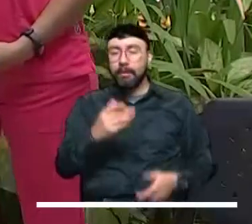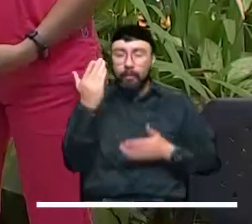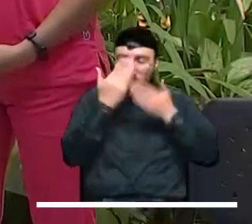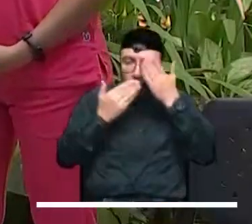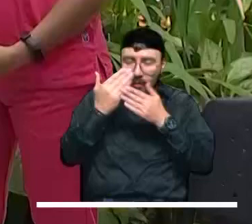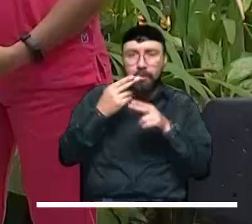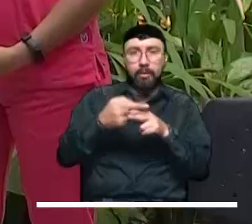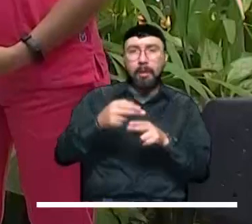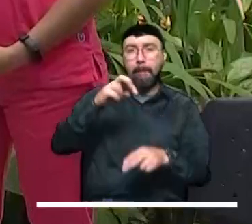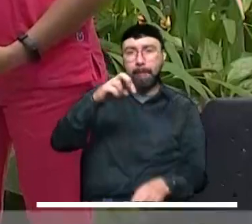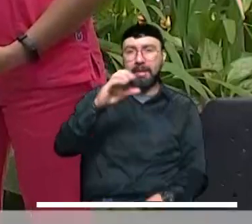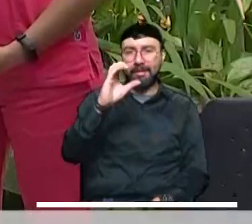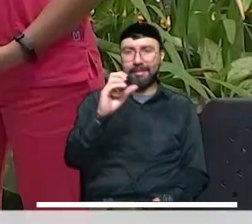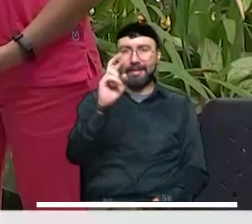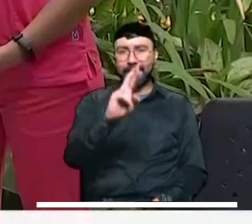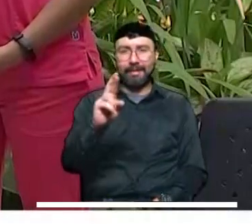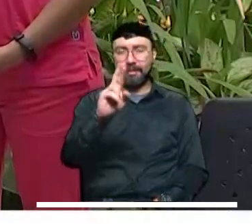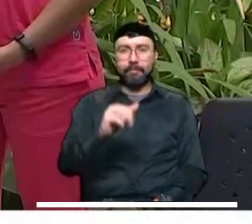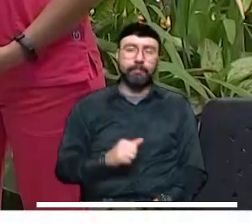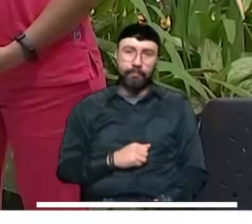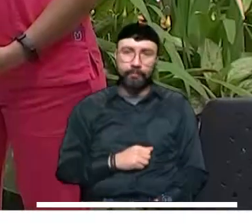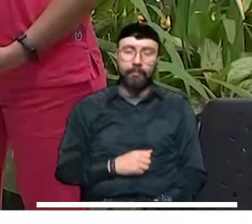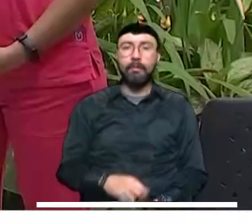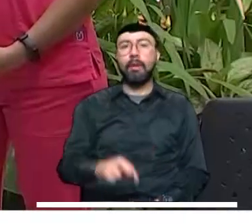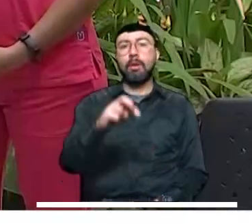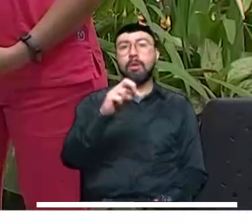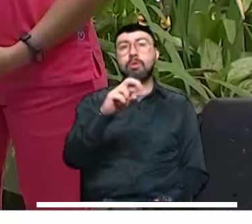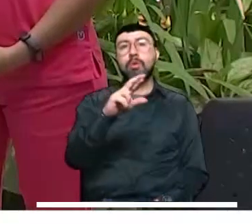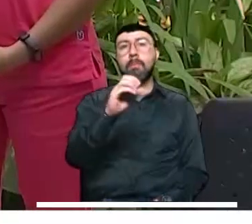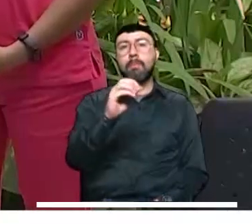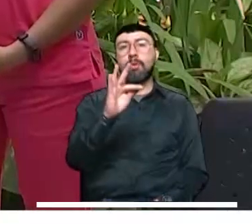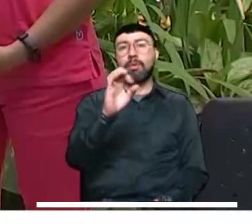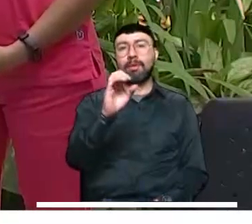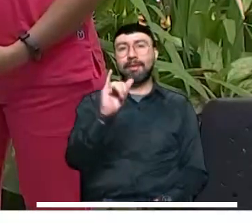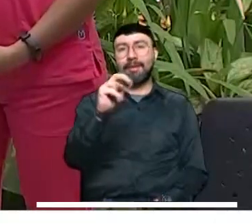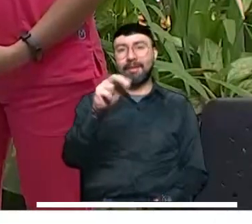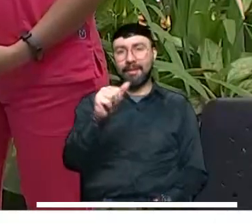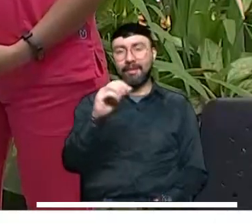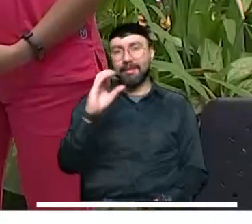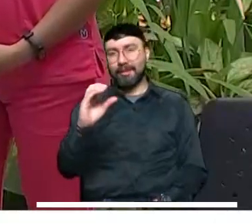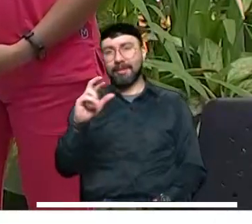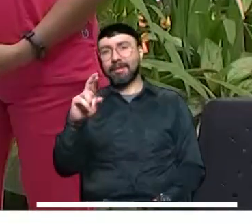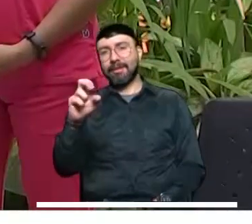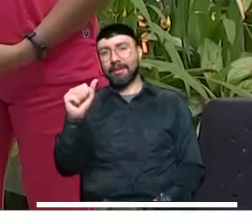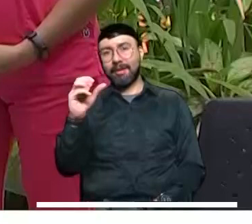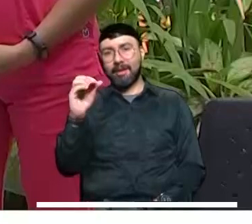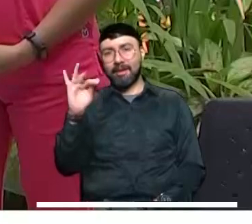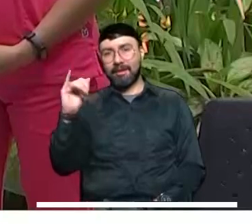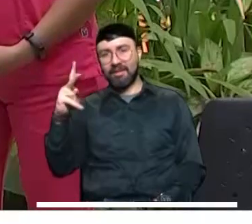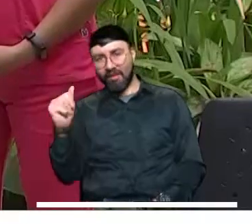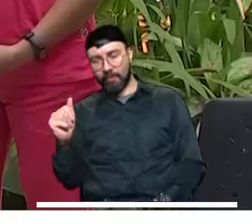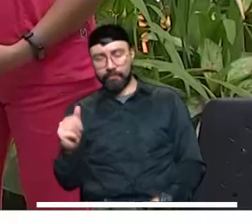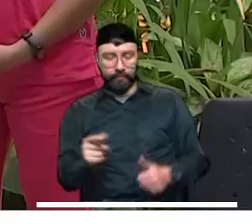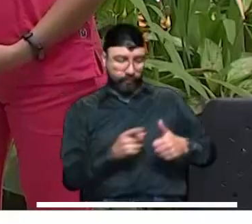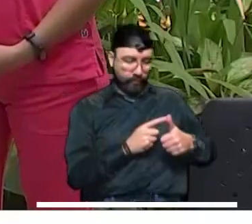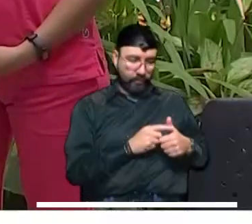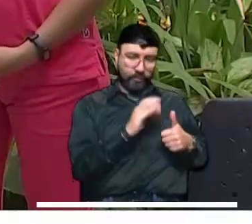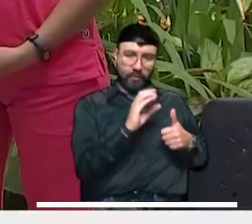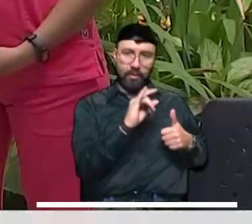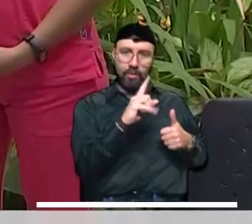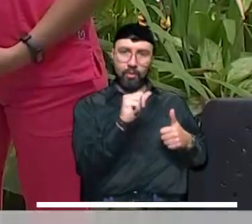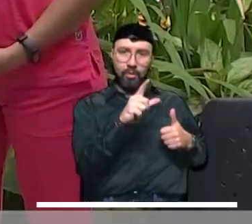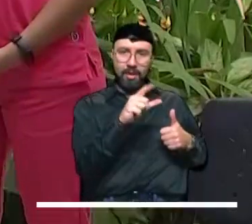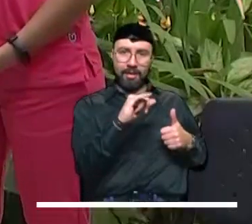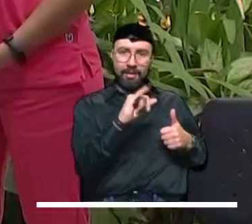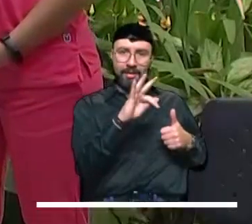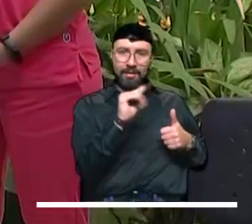llama PCR, es una proteína C reactiva. Tenemos tres clases de ellas, una que es cualitativa, que nos